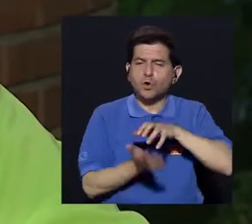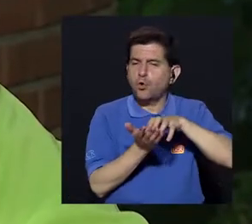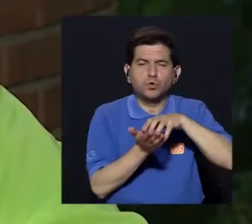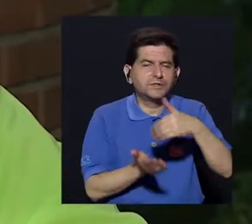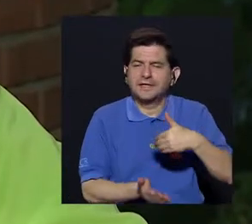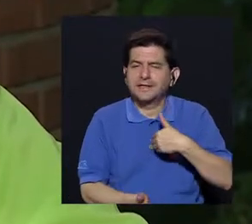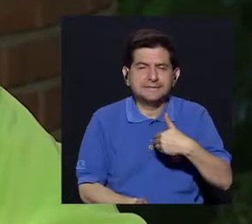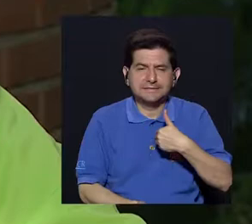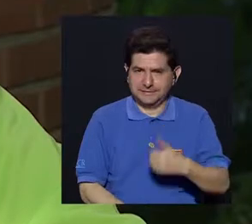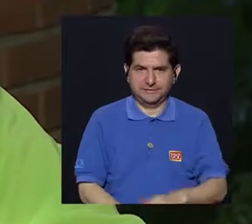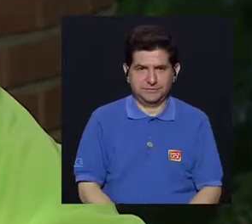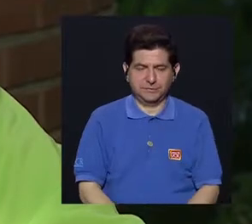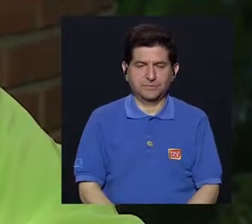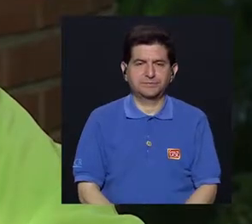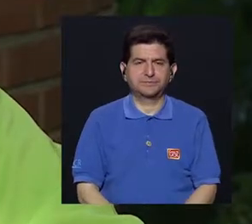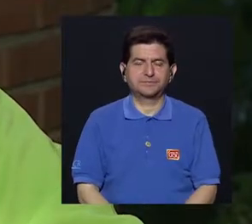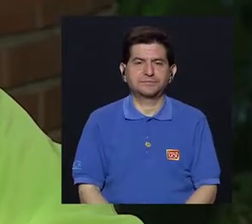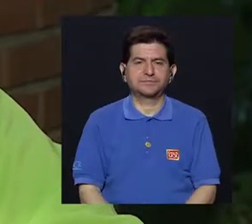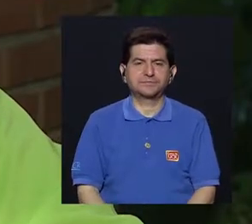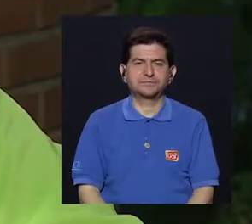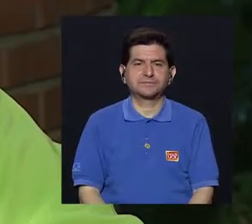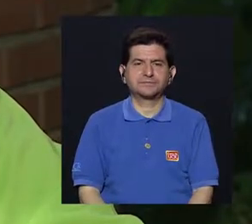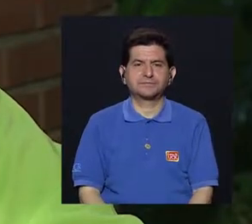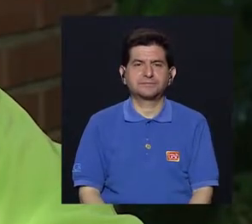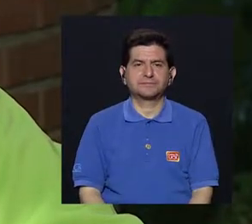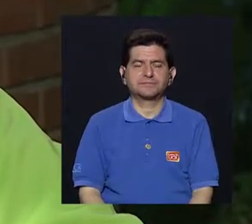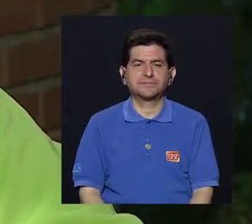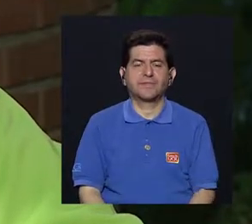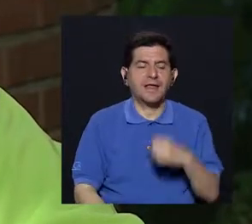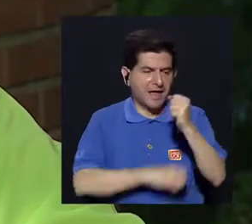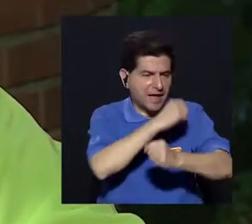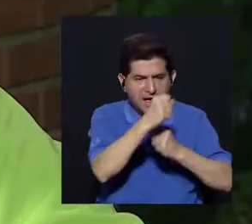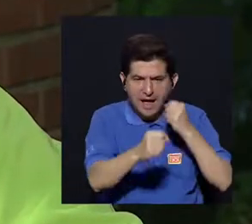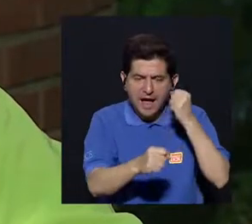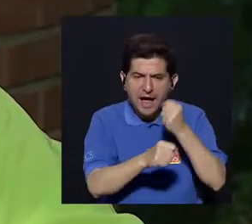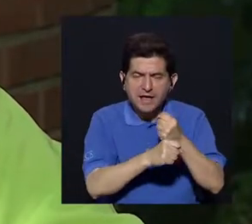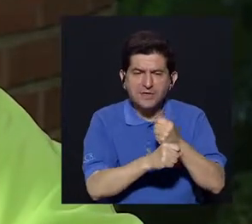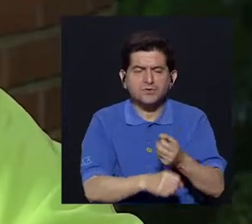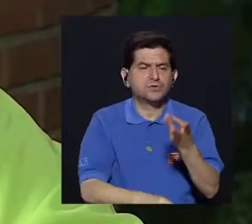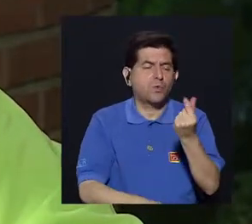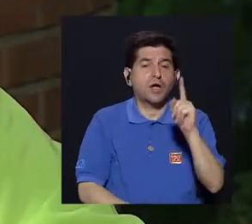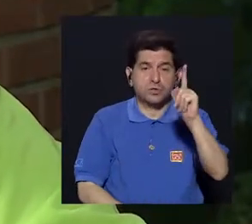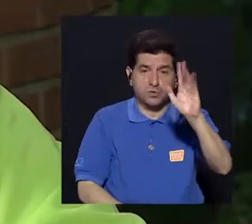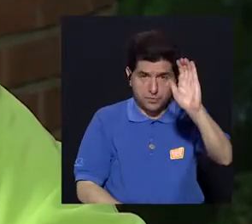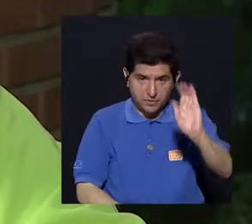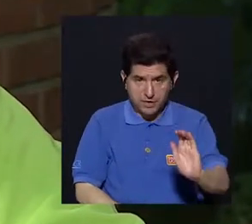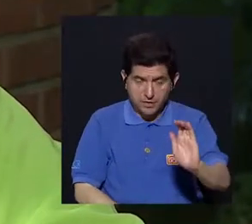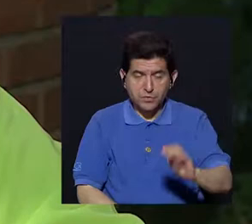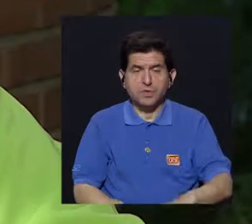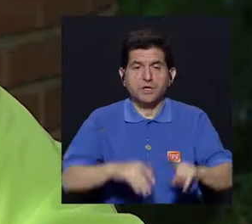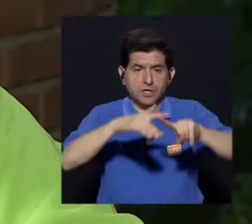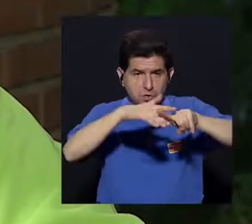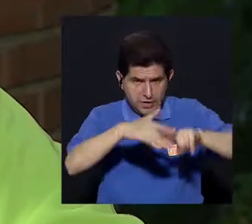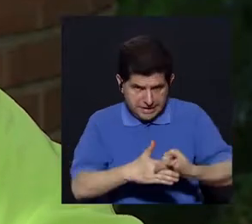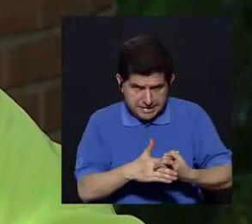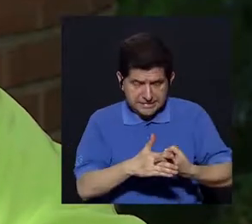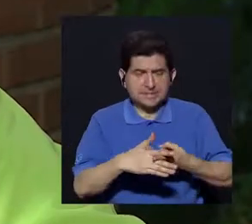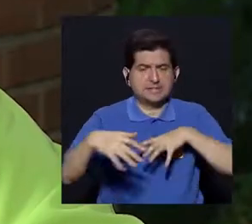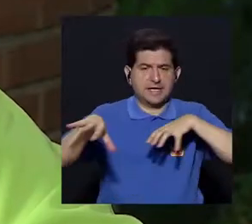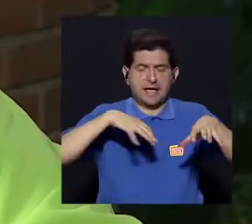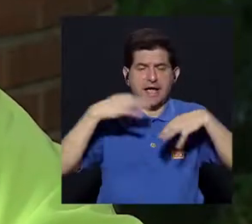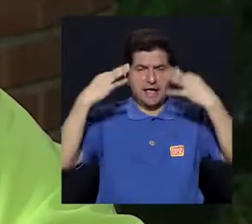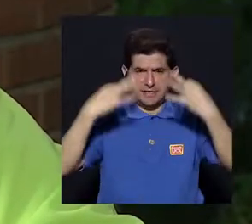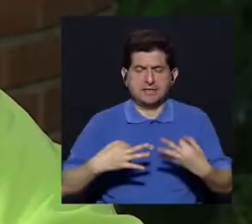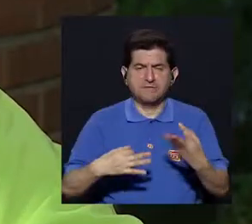que me surge, Danoval, es ¿a qué edad debería un niño comenzar a hacer